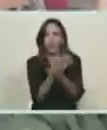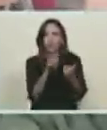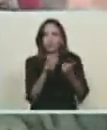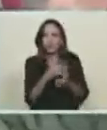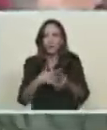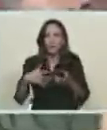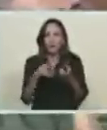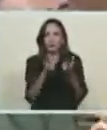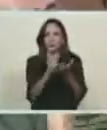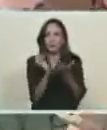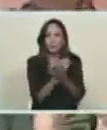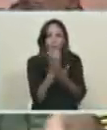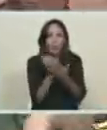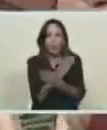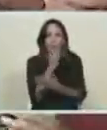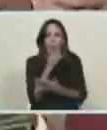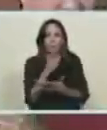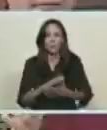mafias.